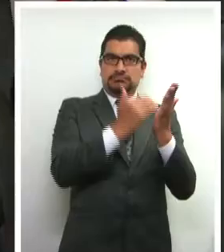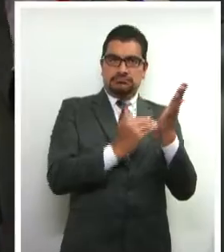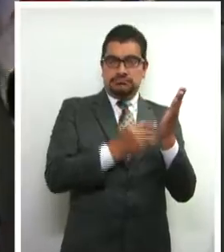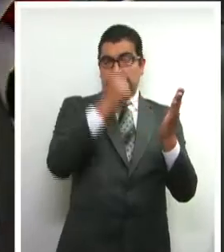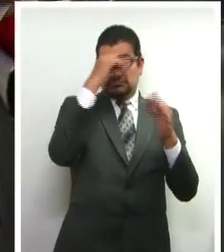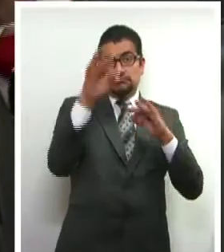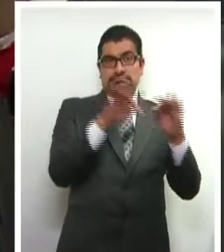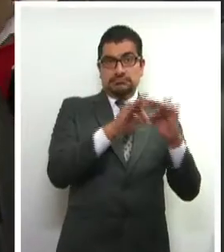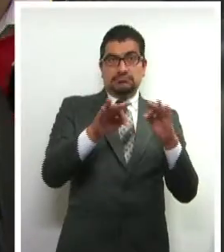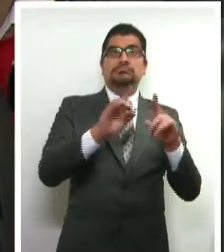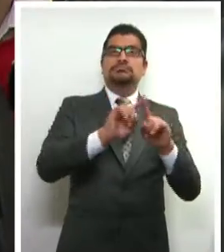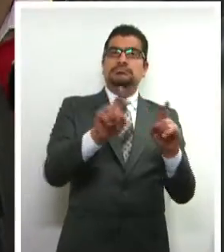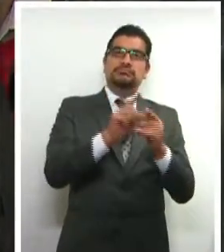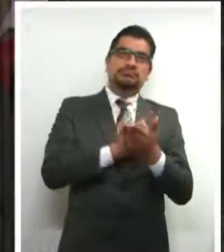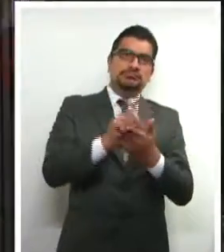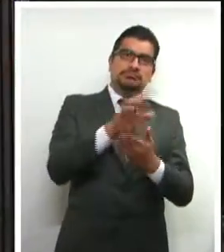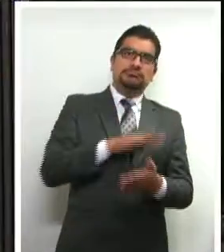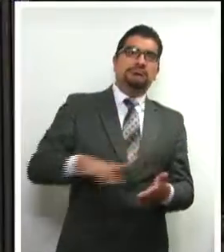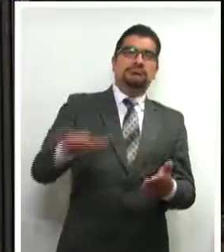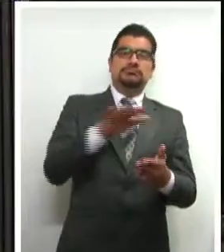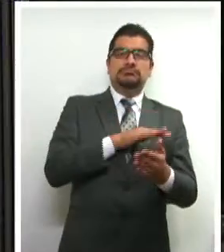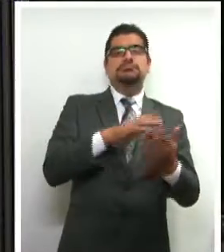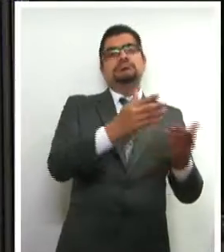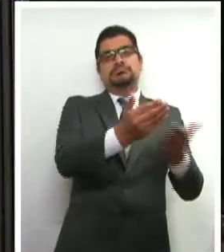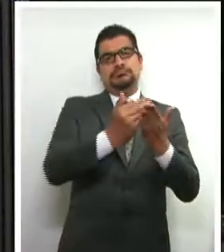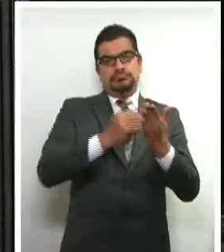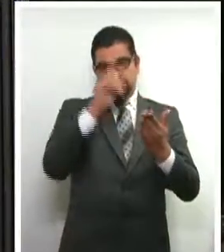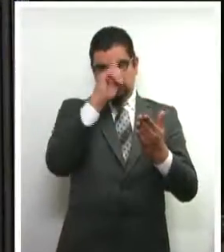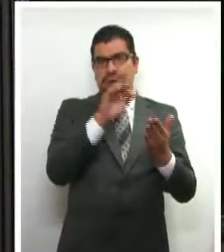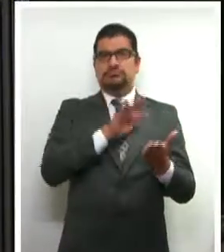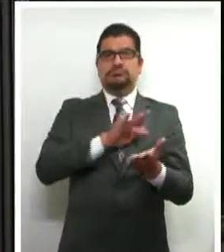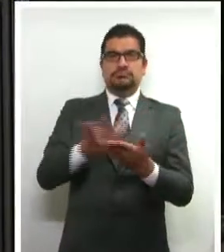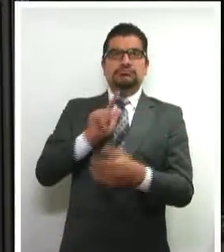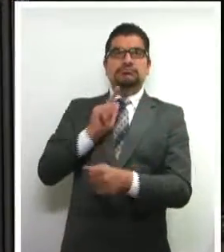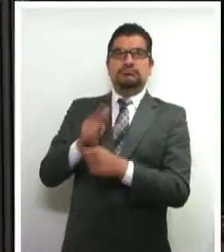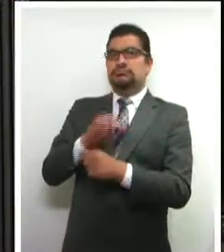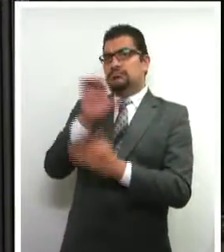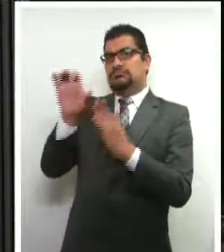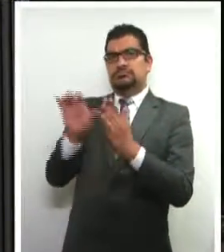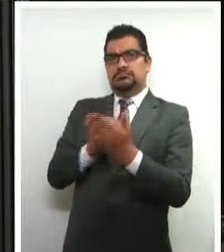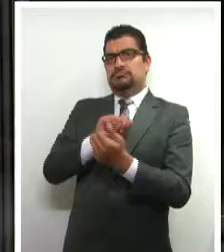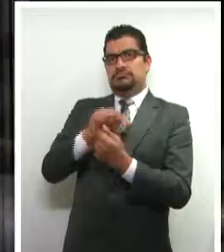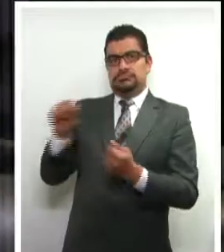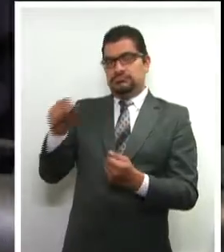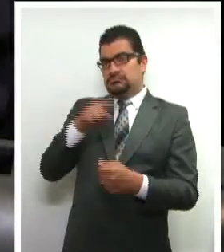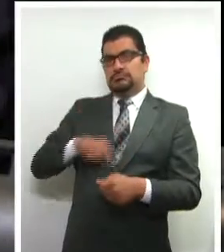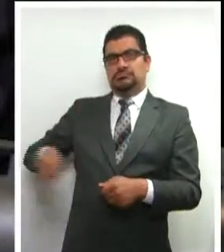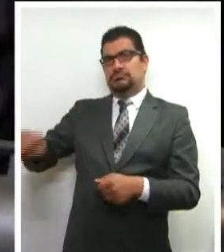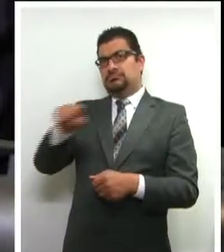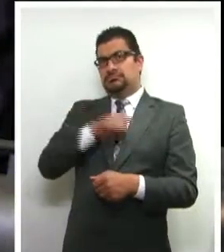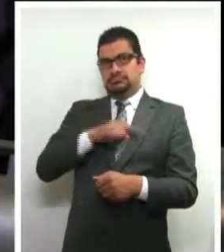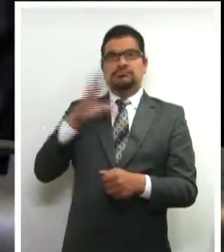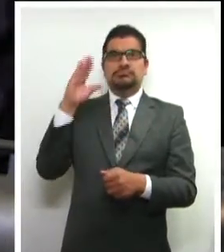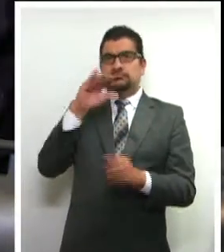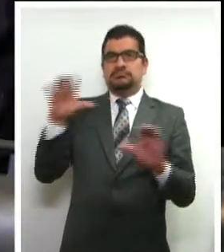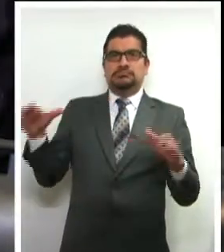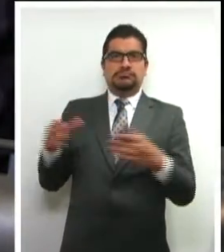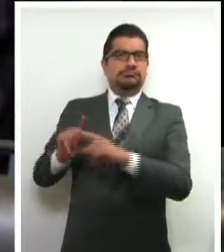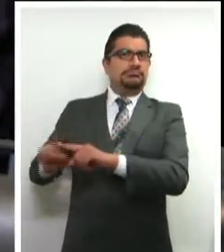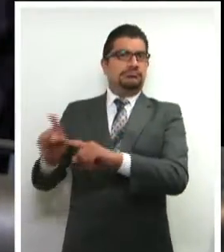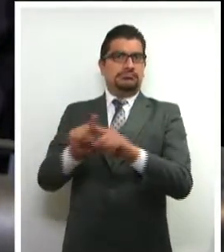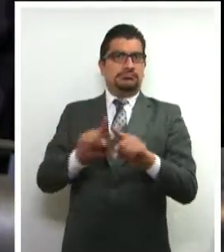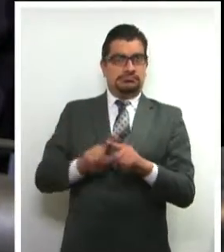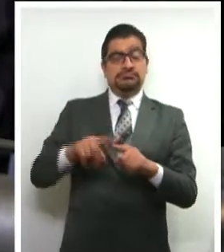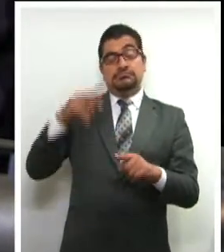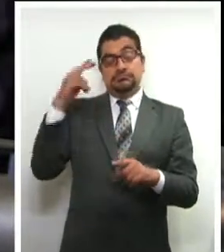trabajos, derechos colectivos y reconocimiento constitucional de las poblaciones afromexicanas, con el objetivo